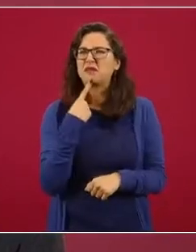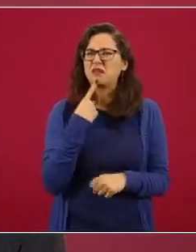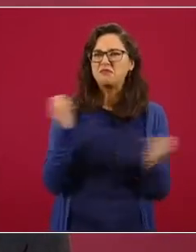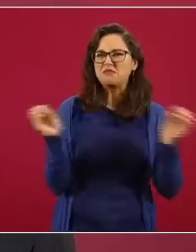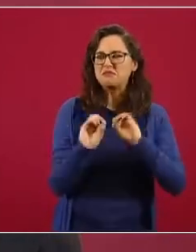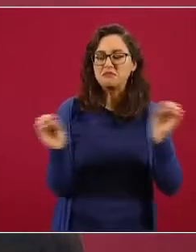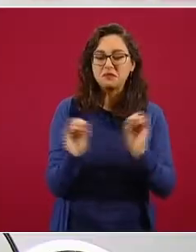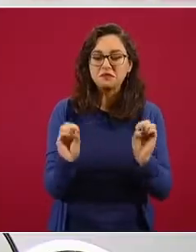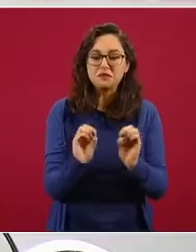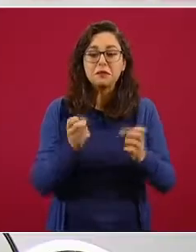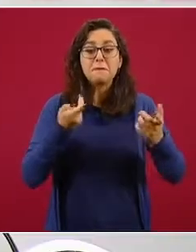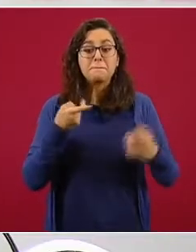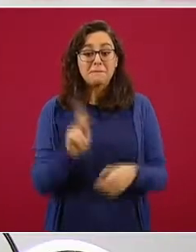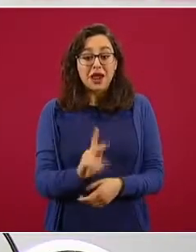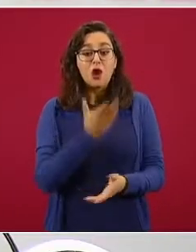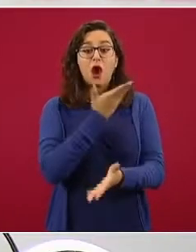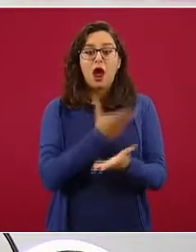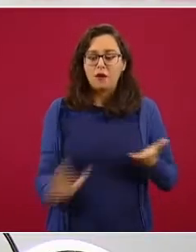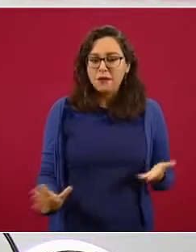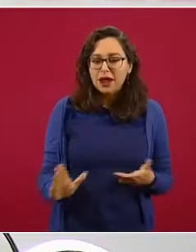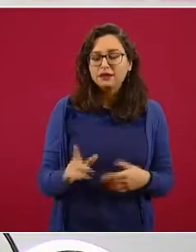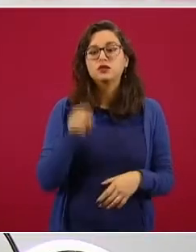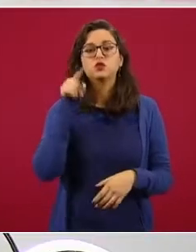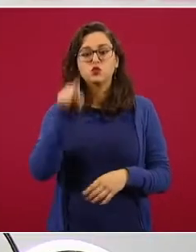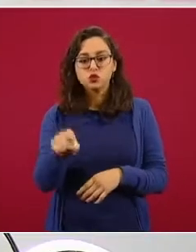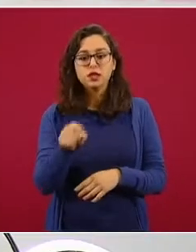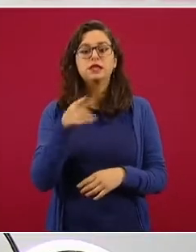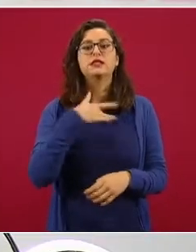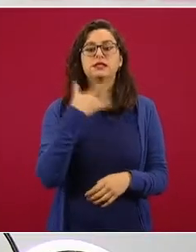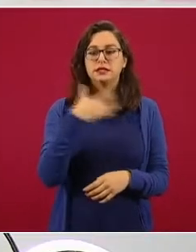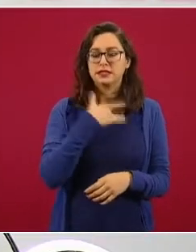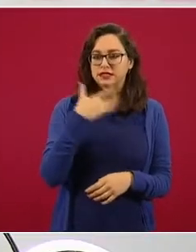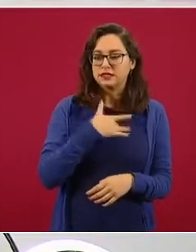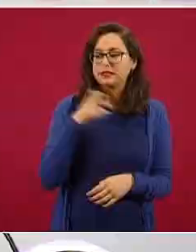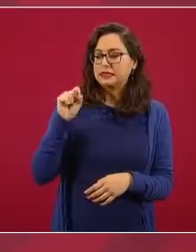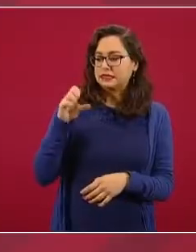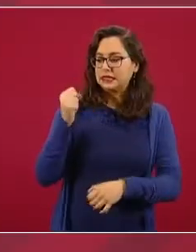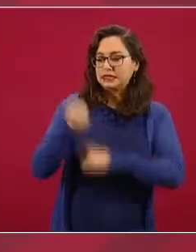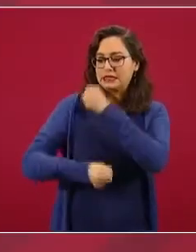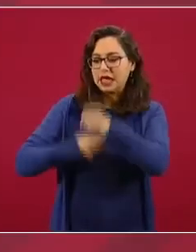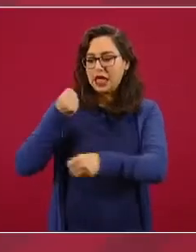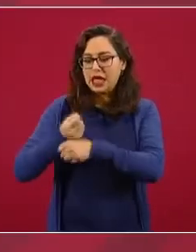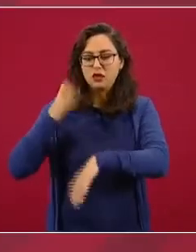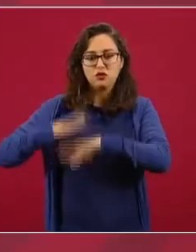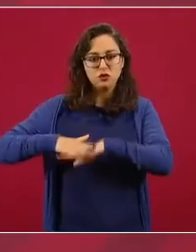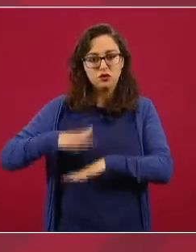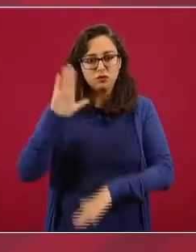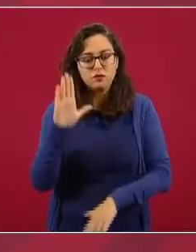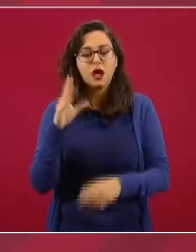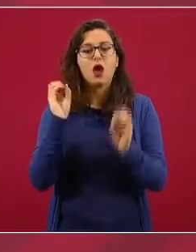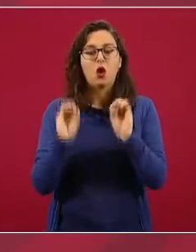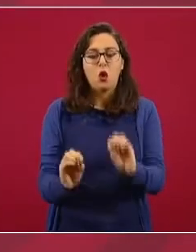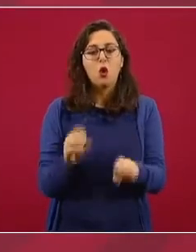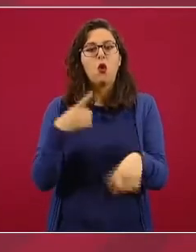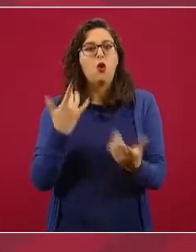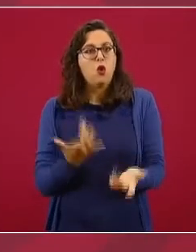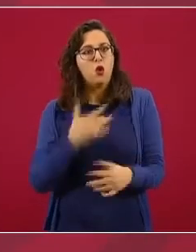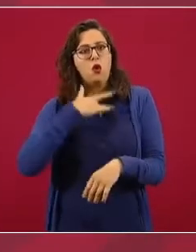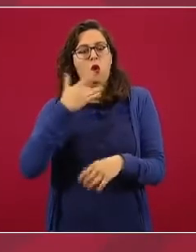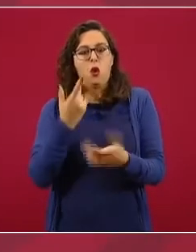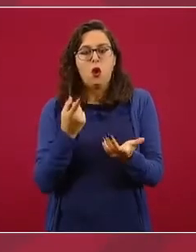pero además es una persona que tiene 60 o más años de edad, o bien tiene diabetes,